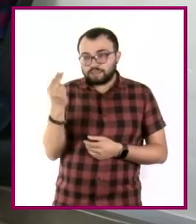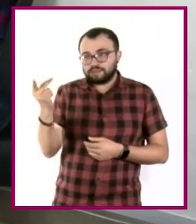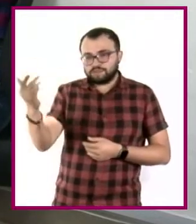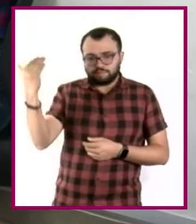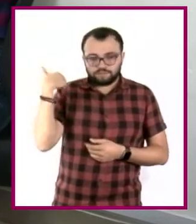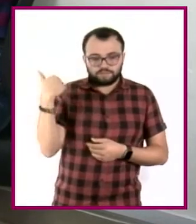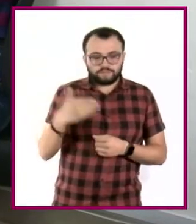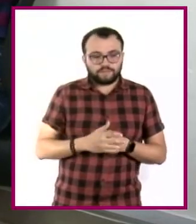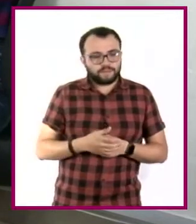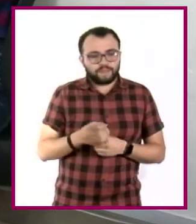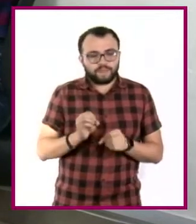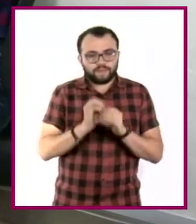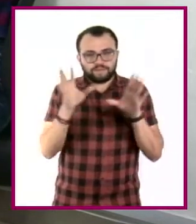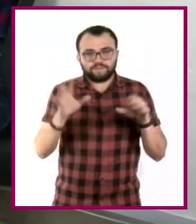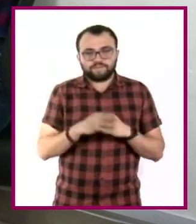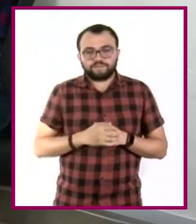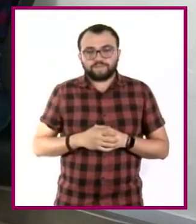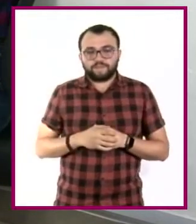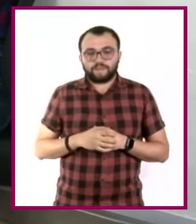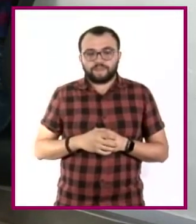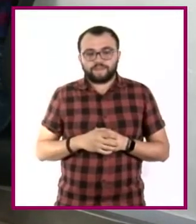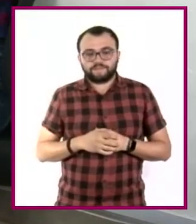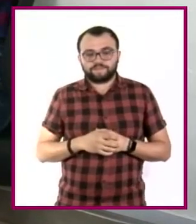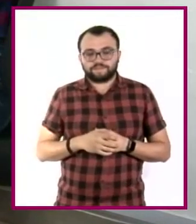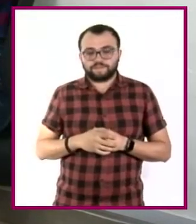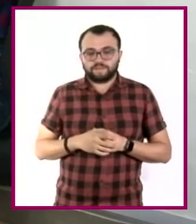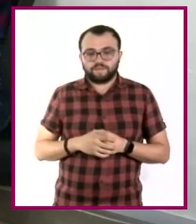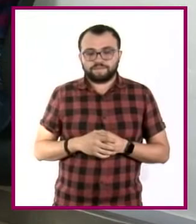encontrarme. Sí, Mireya. ¿Qué? Sí, Mireya. Bueno, los veo.